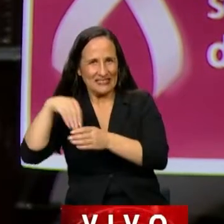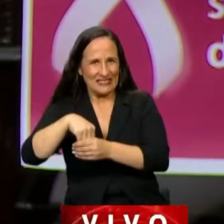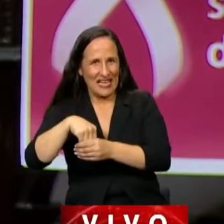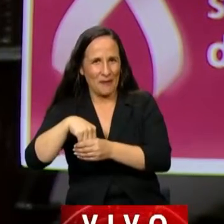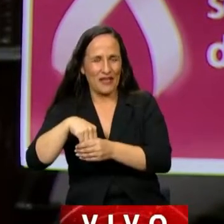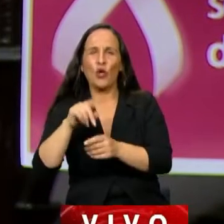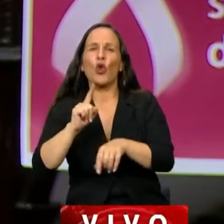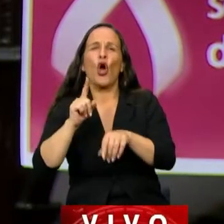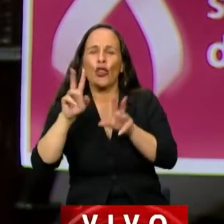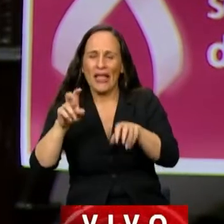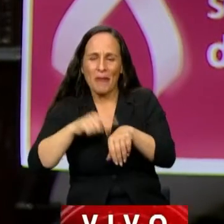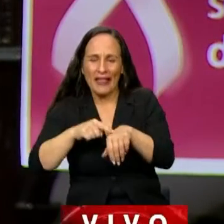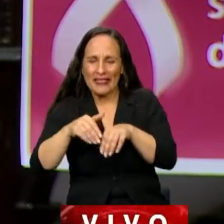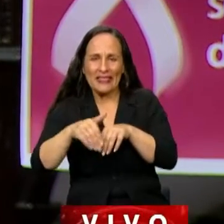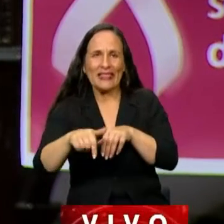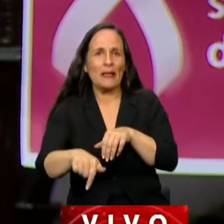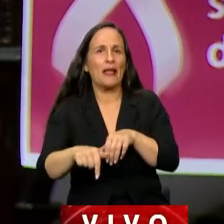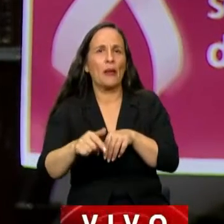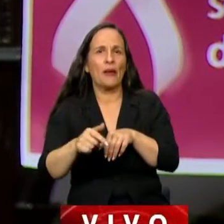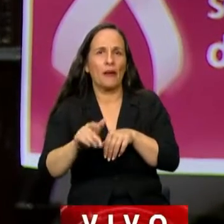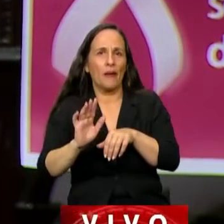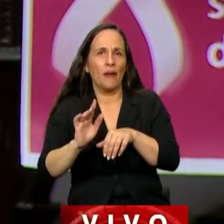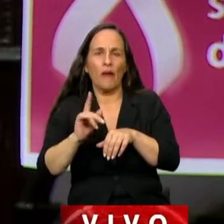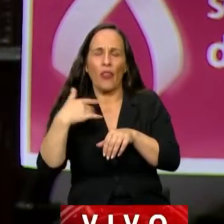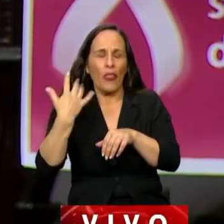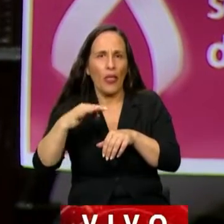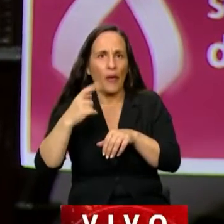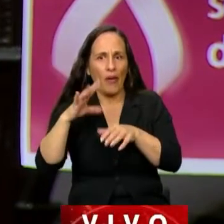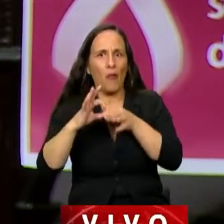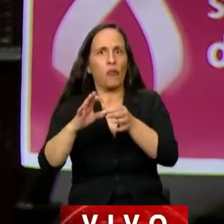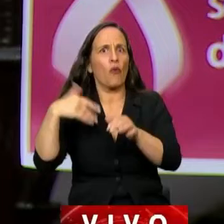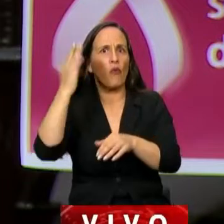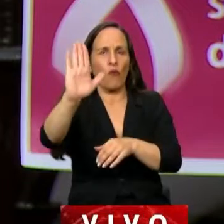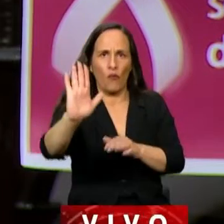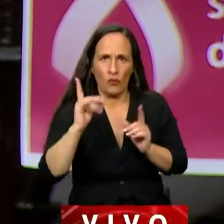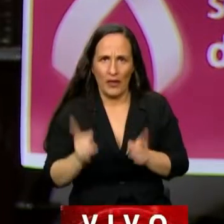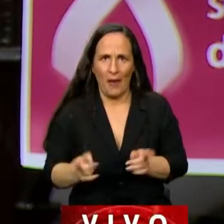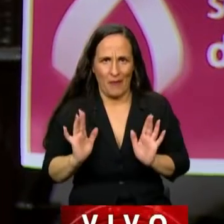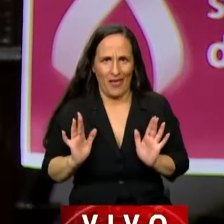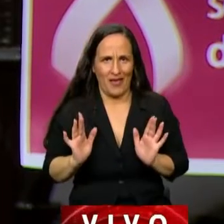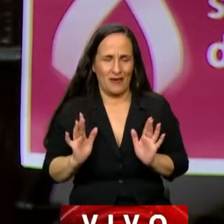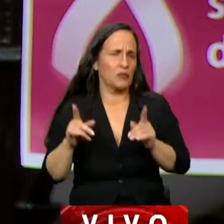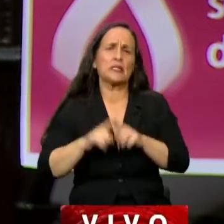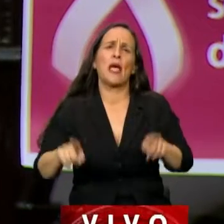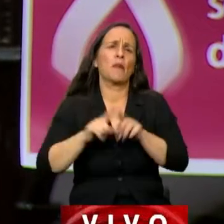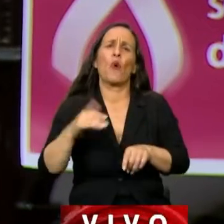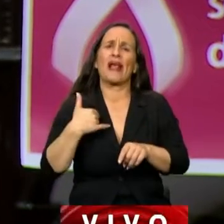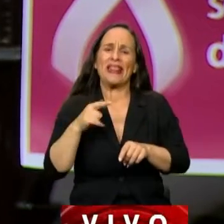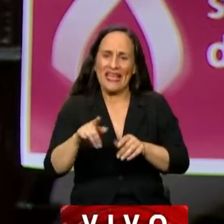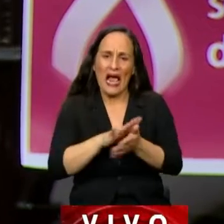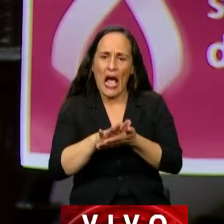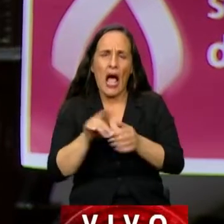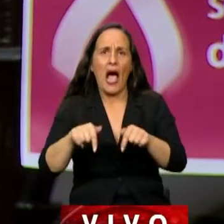del cortoplacismo crónico. No hay manera de pensar la inversión en un marco